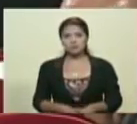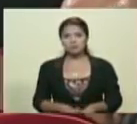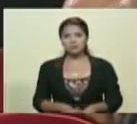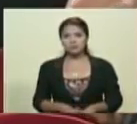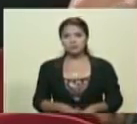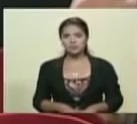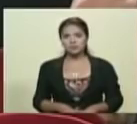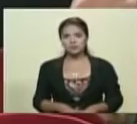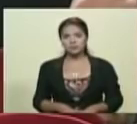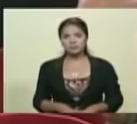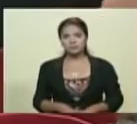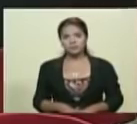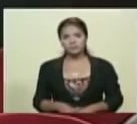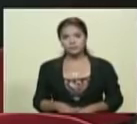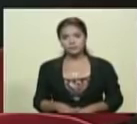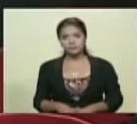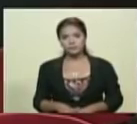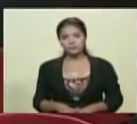Correcto.